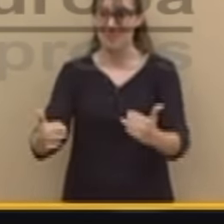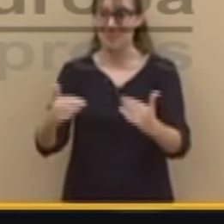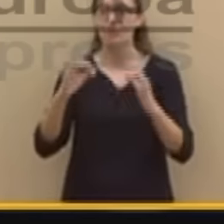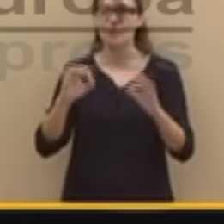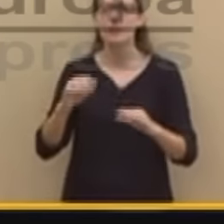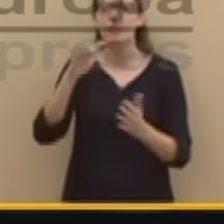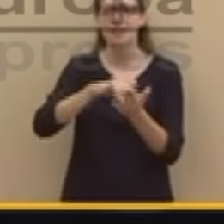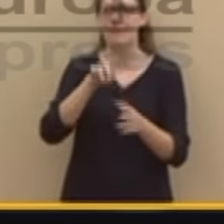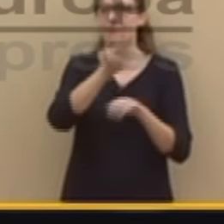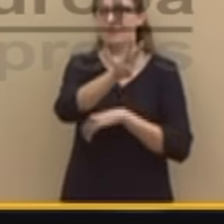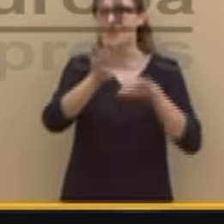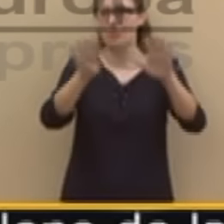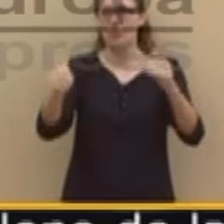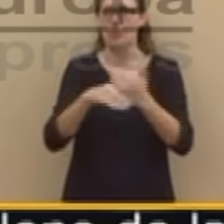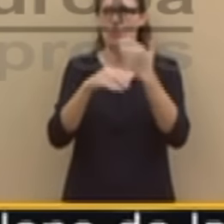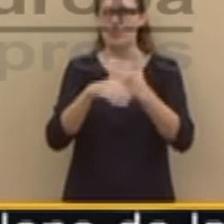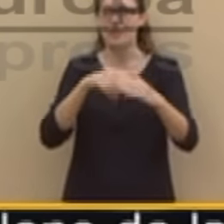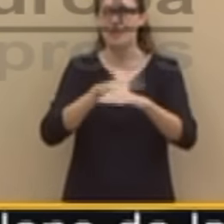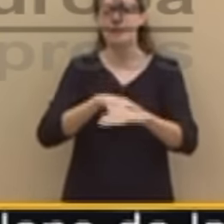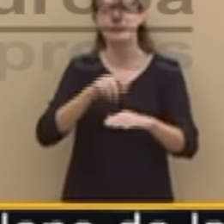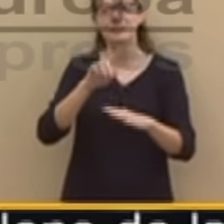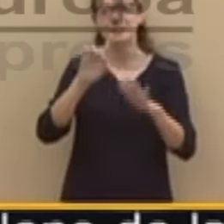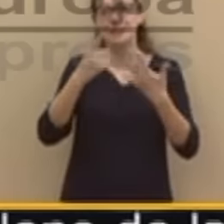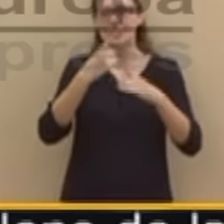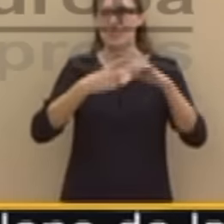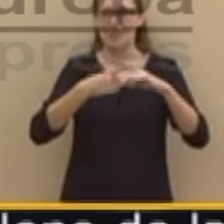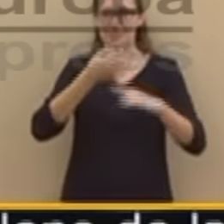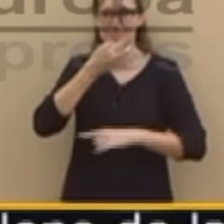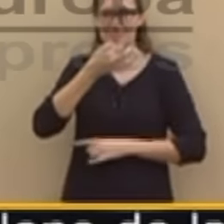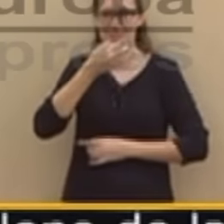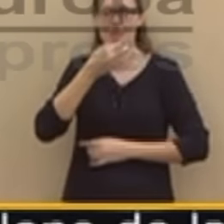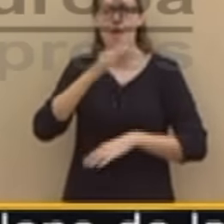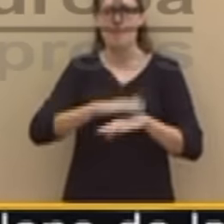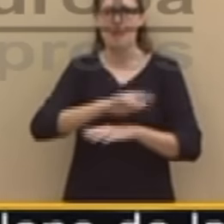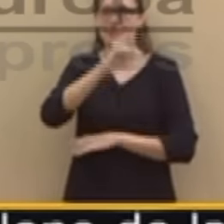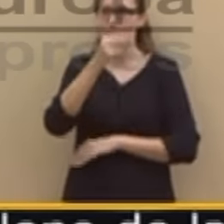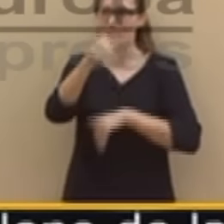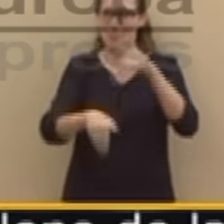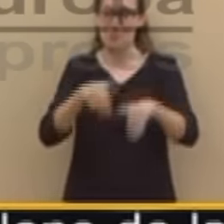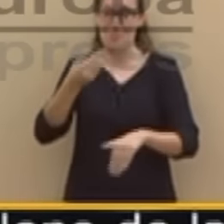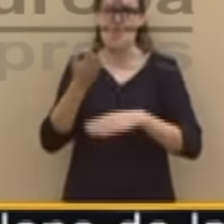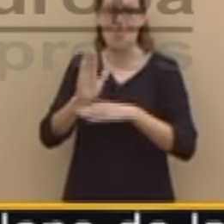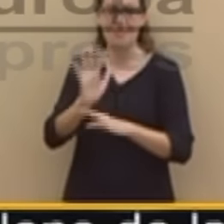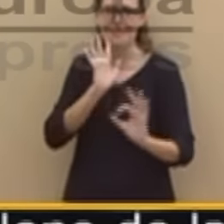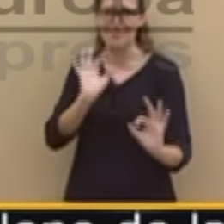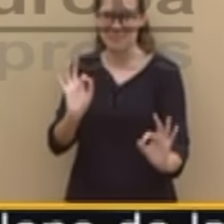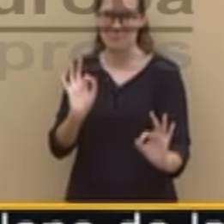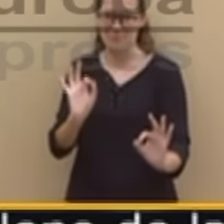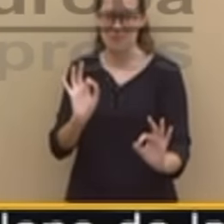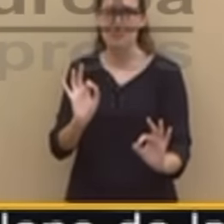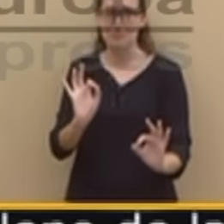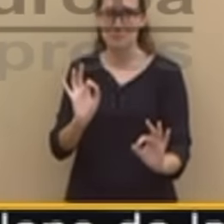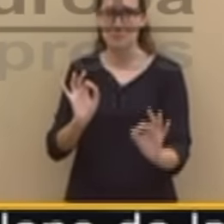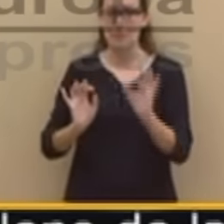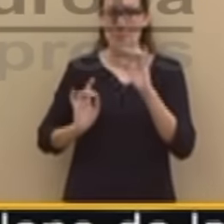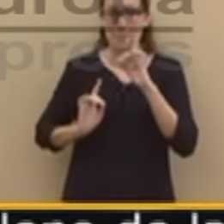octubre a las 18:30 horas para proceder a la segunda votación de la misma propuesta, con la previsión